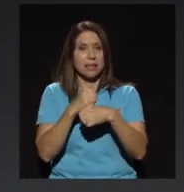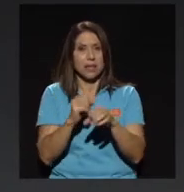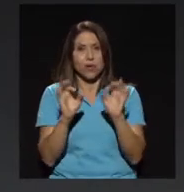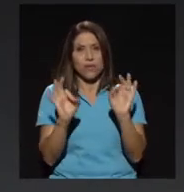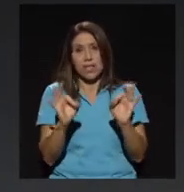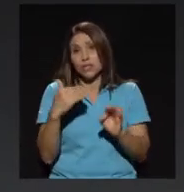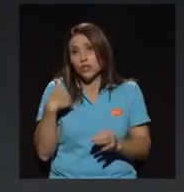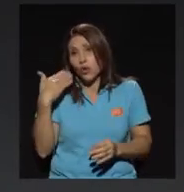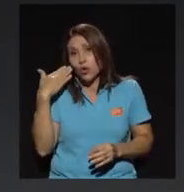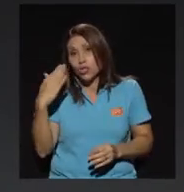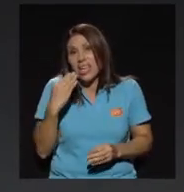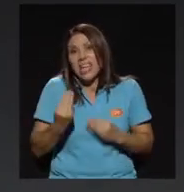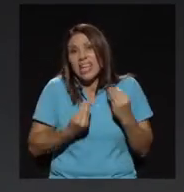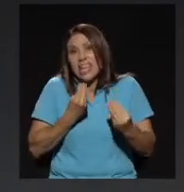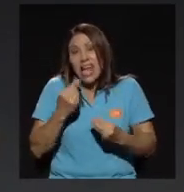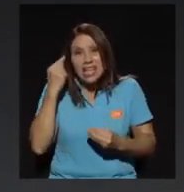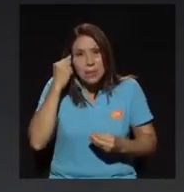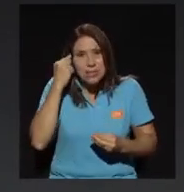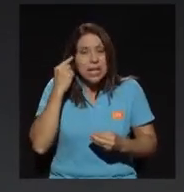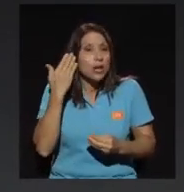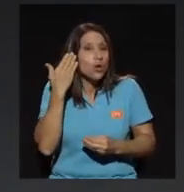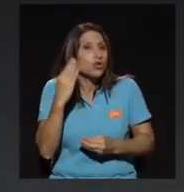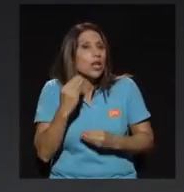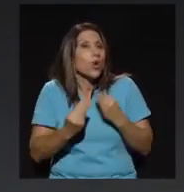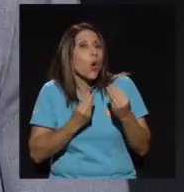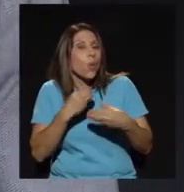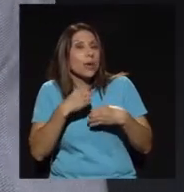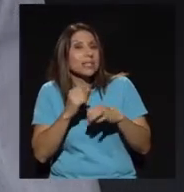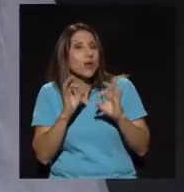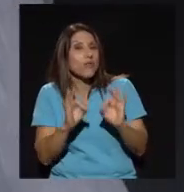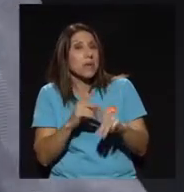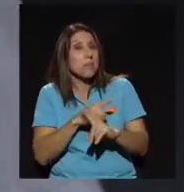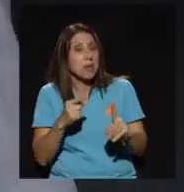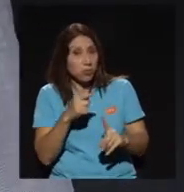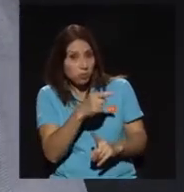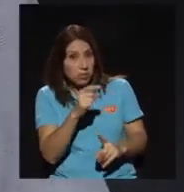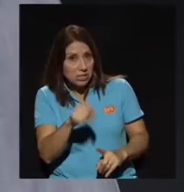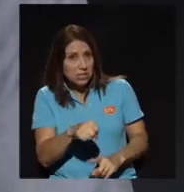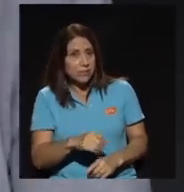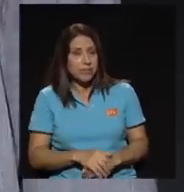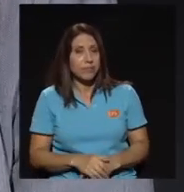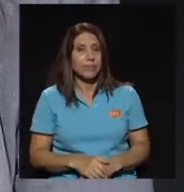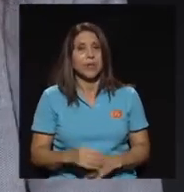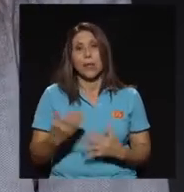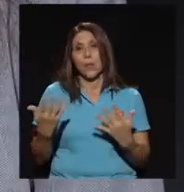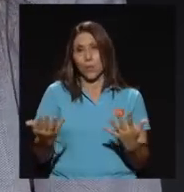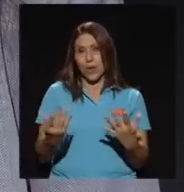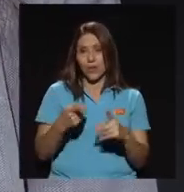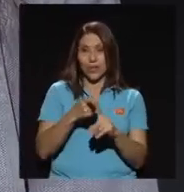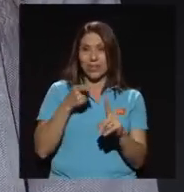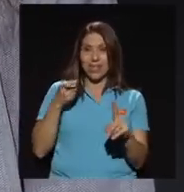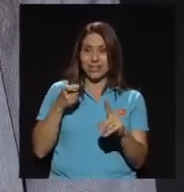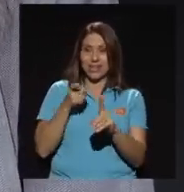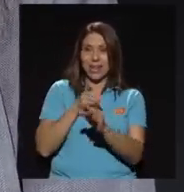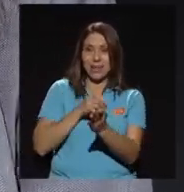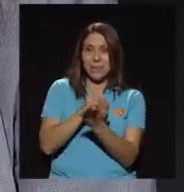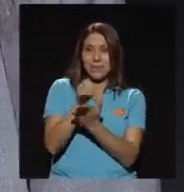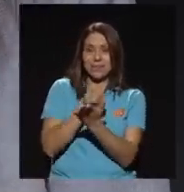es lo que hay que pensar, ni sé cómo hacerlo bien, pero estoy segura que usted sí. Bueno, lo que podemos aportar desde la investigación